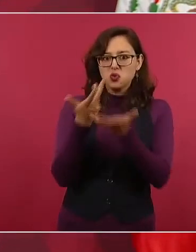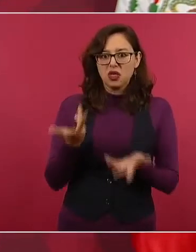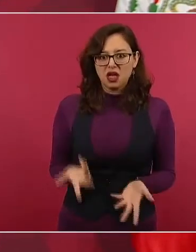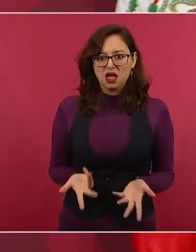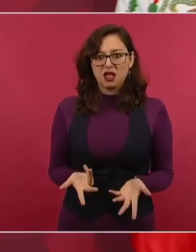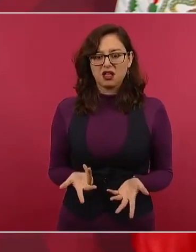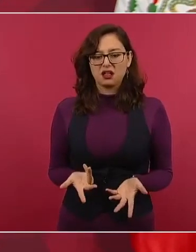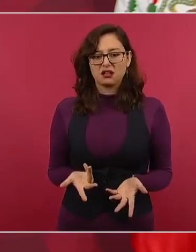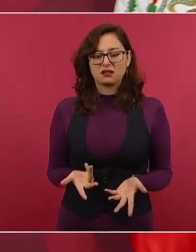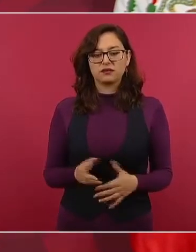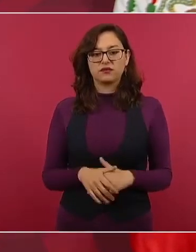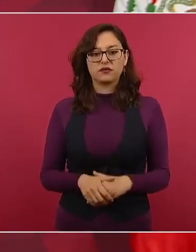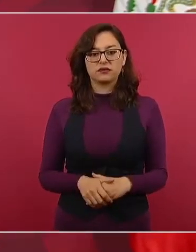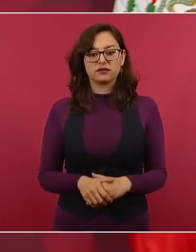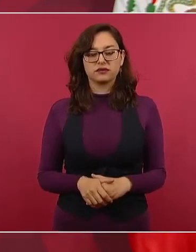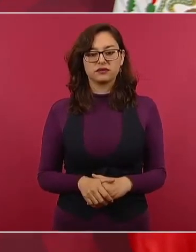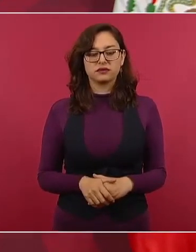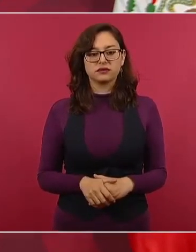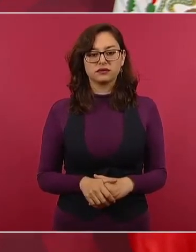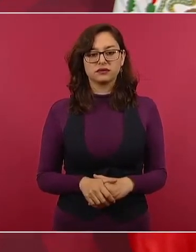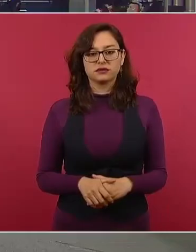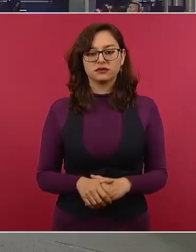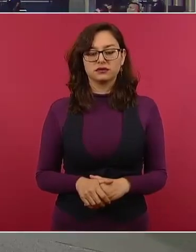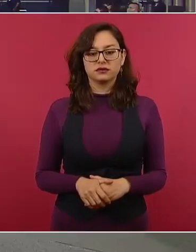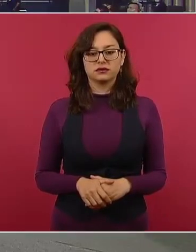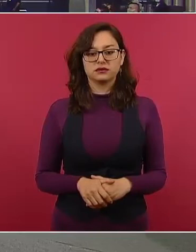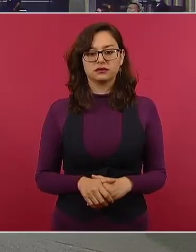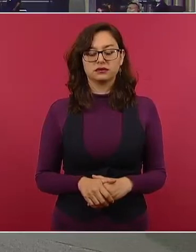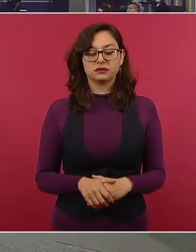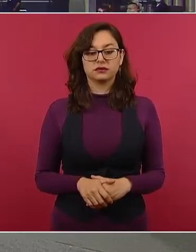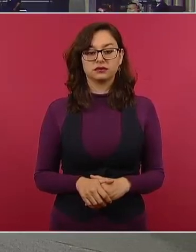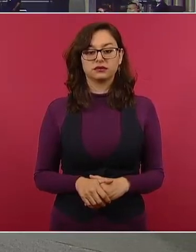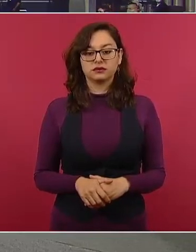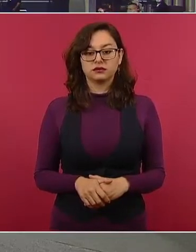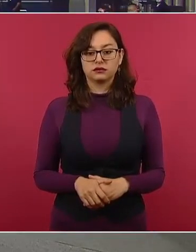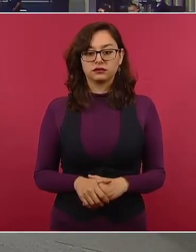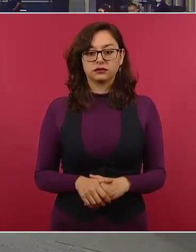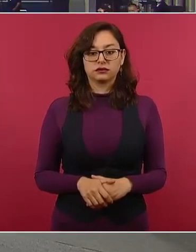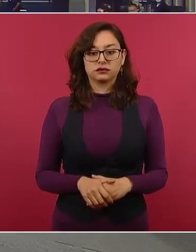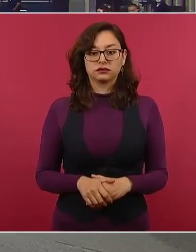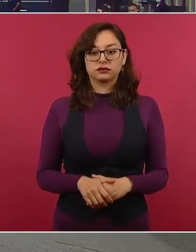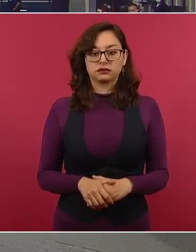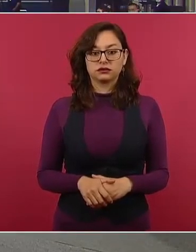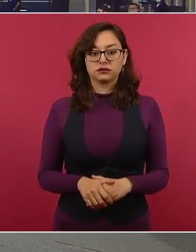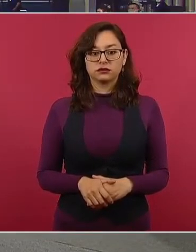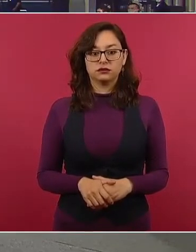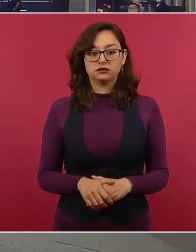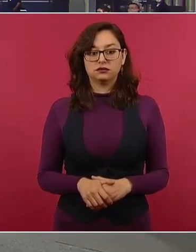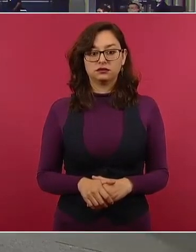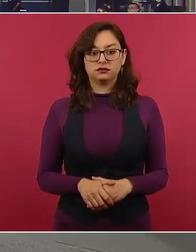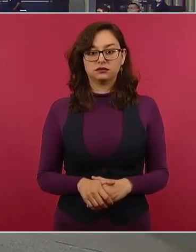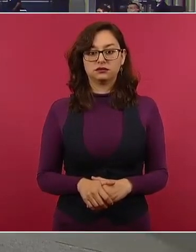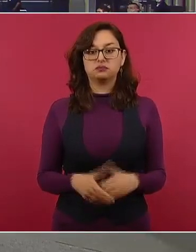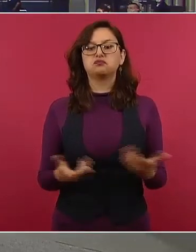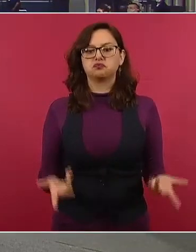¿Cuántos especialistas ha formado la facultad, señor presidente? ¿Y podrían mañana los especialistas de la salud presentar un reporte?